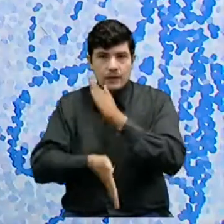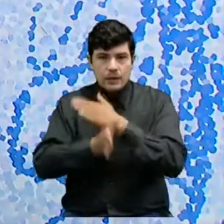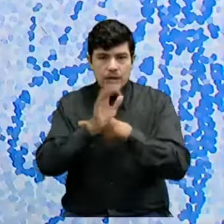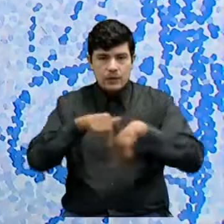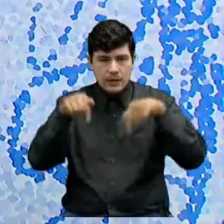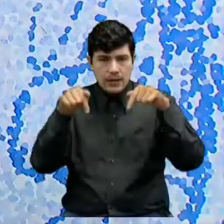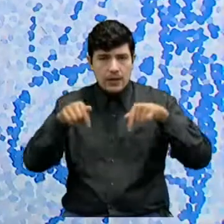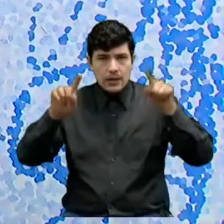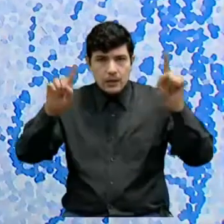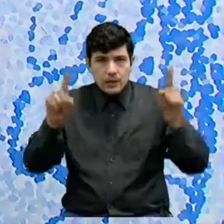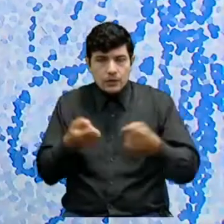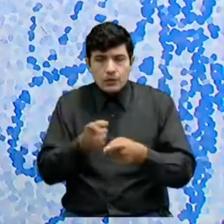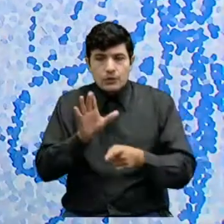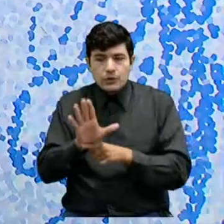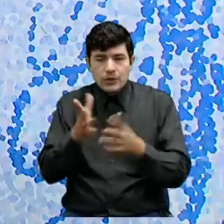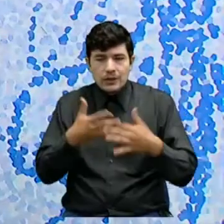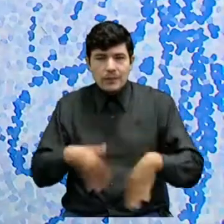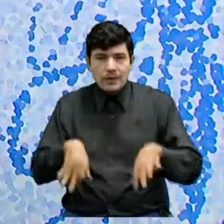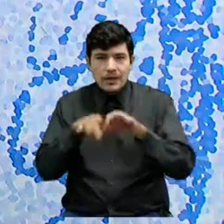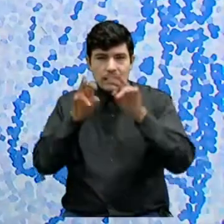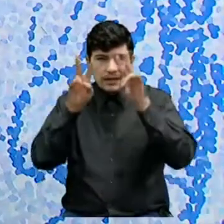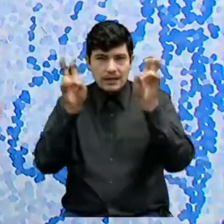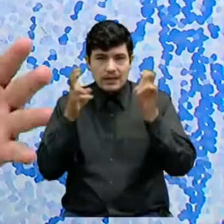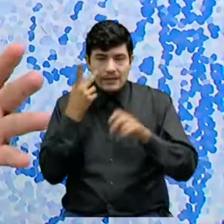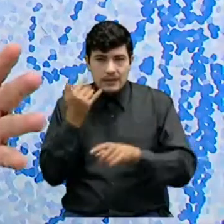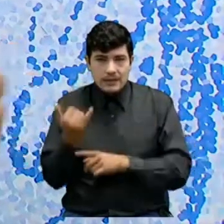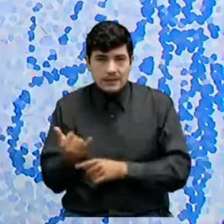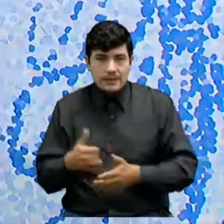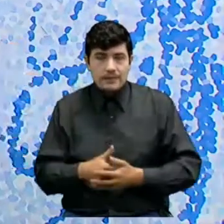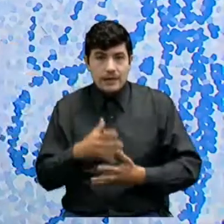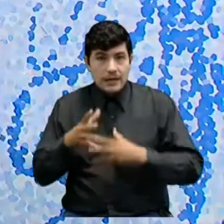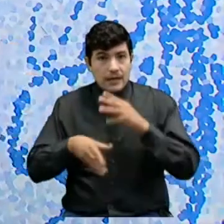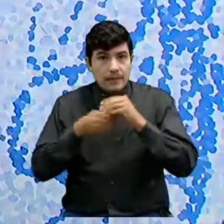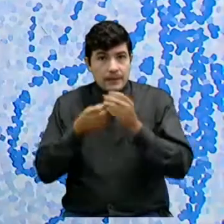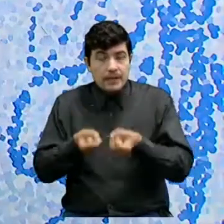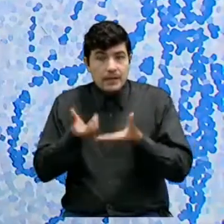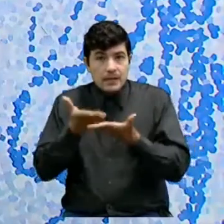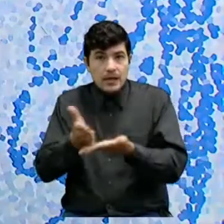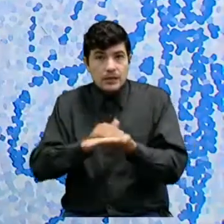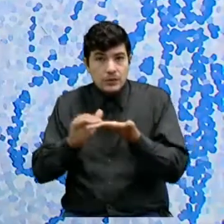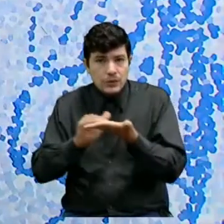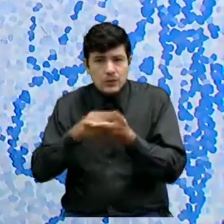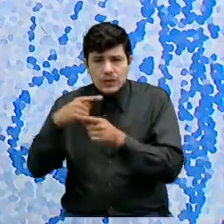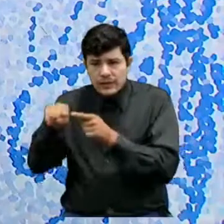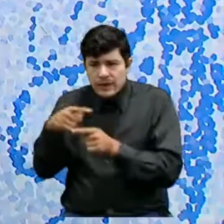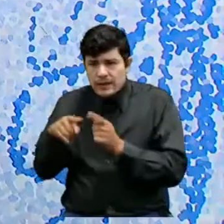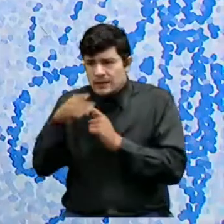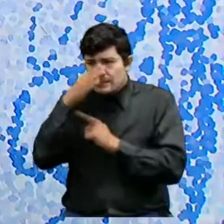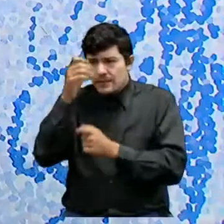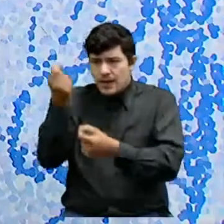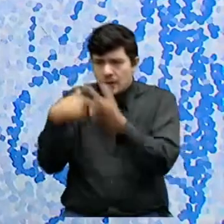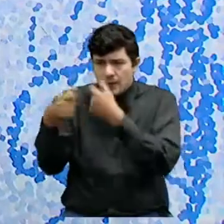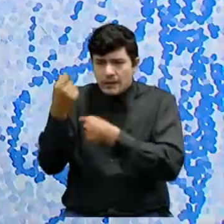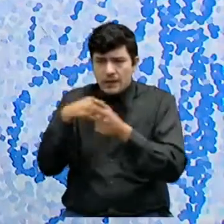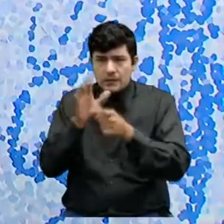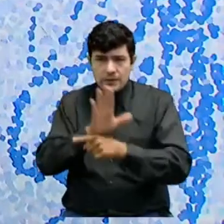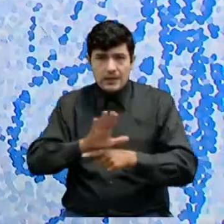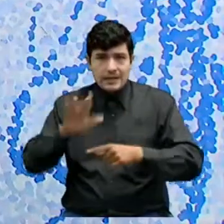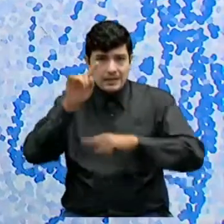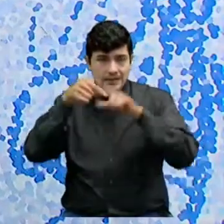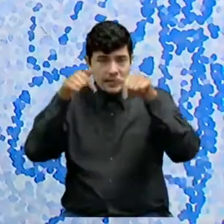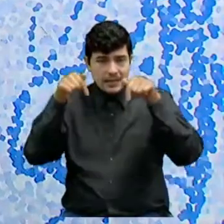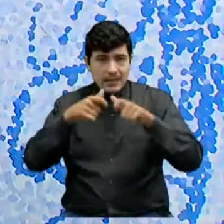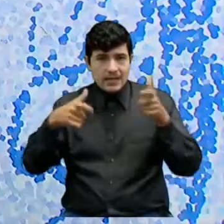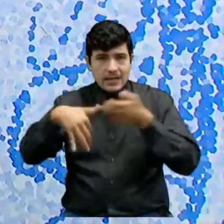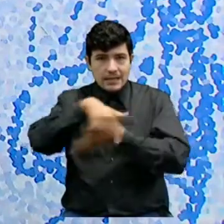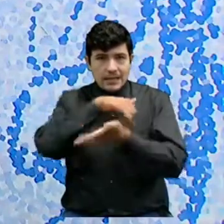las conclusiones de este importante tema y tratando de dar solución a la gran mayoría de preguntas que nos han enviado todos ustedes, los televidentes del